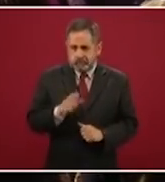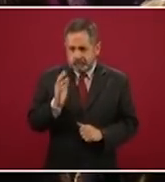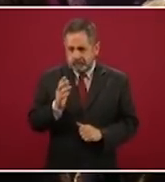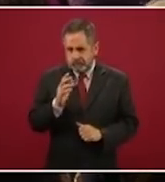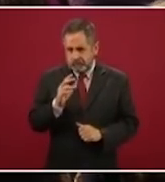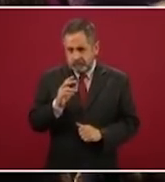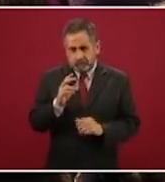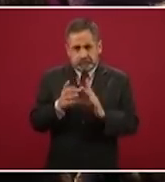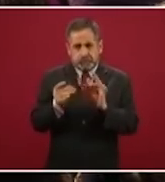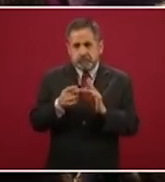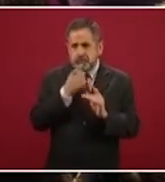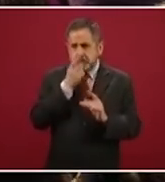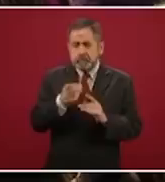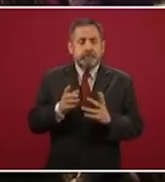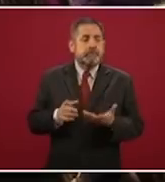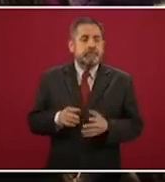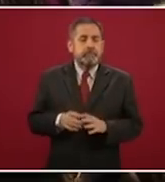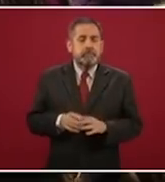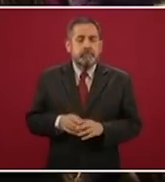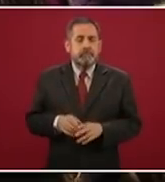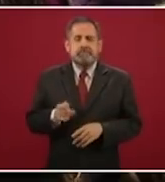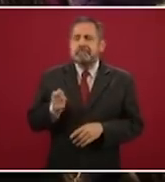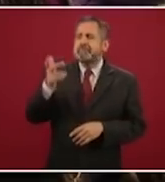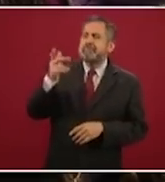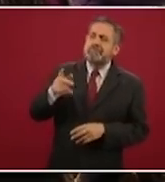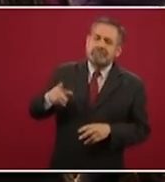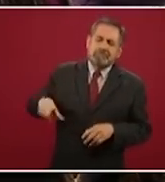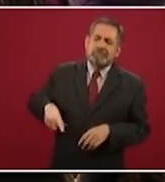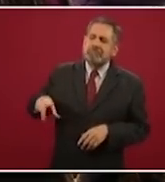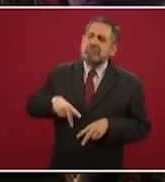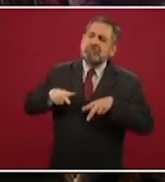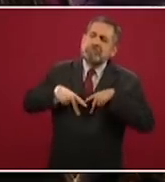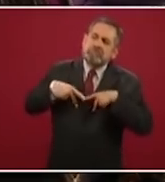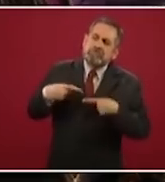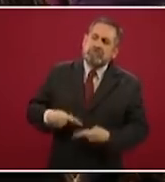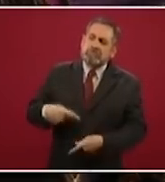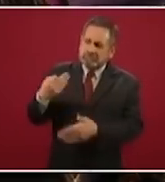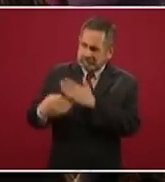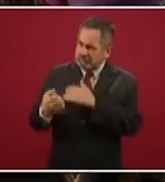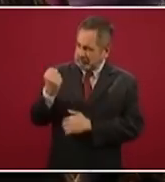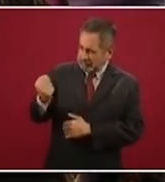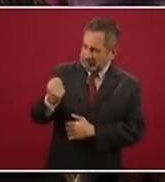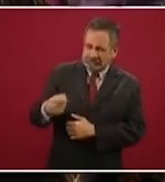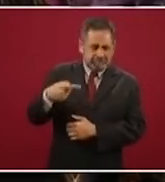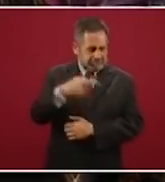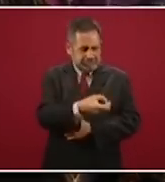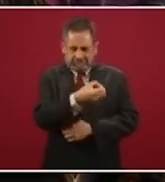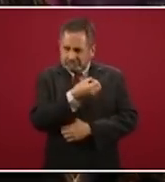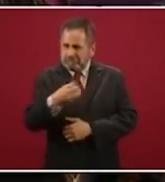Pueden decir, gobierno blandengue, no hay orden.